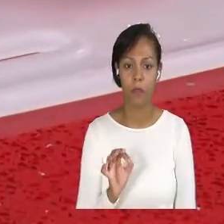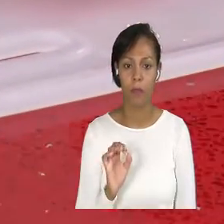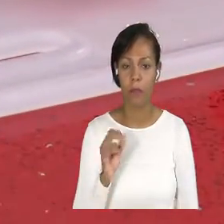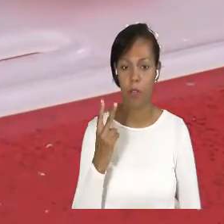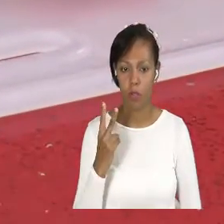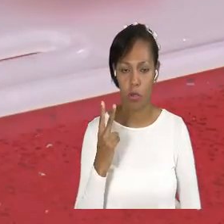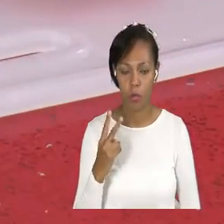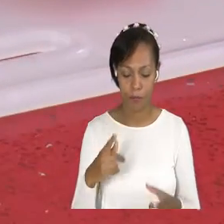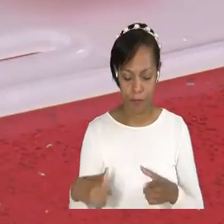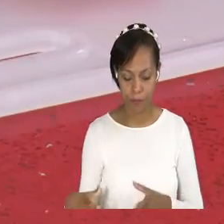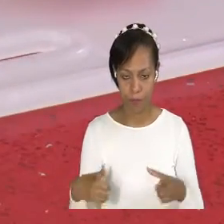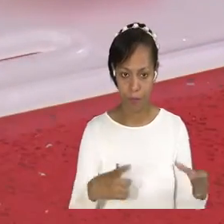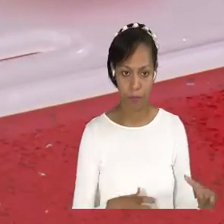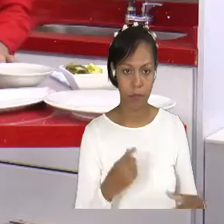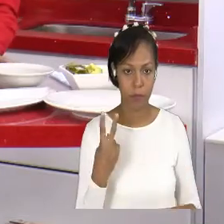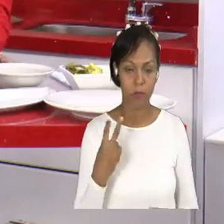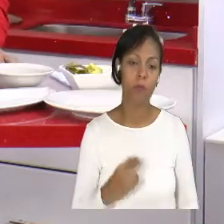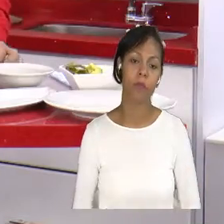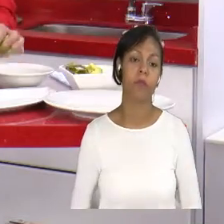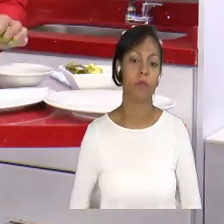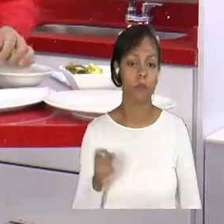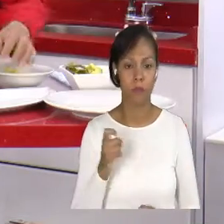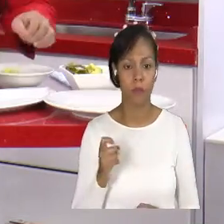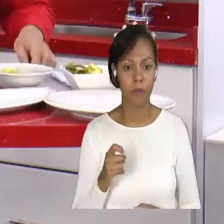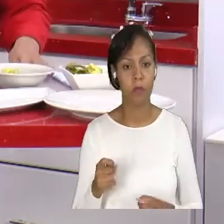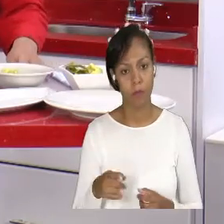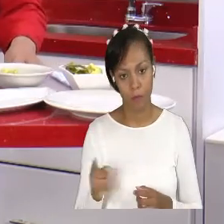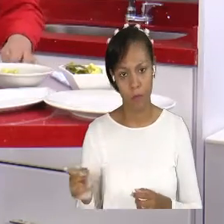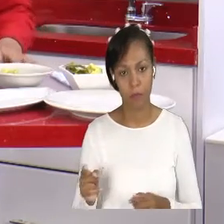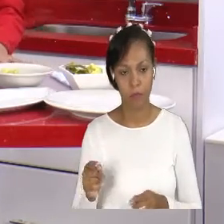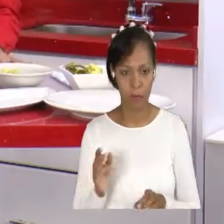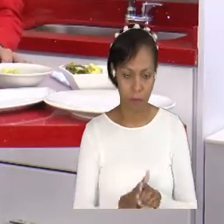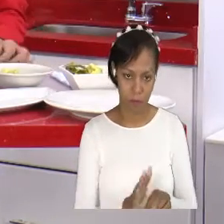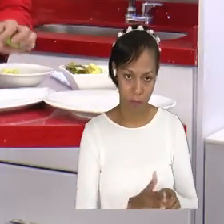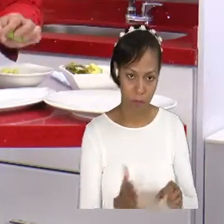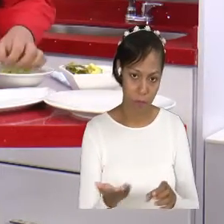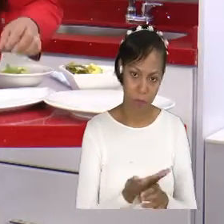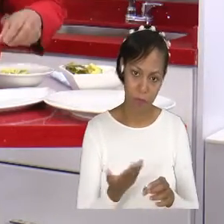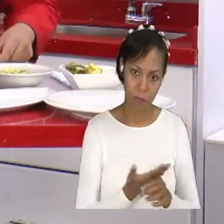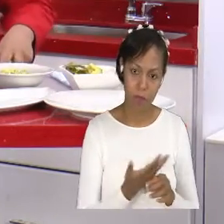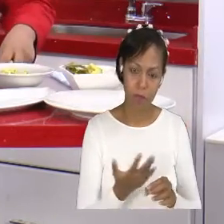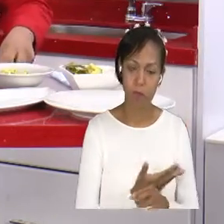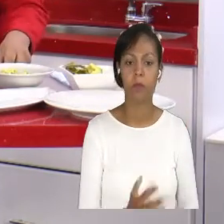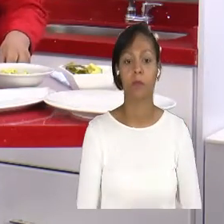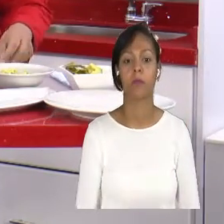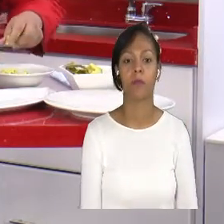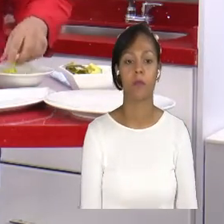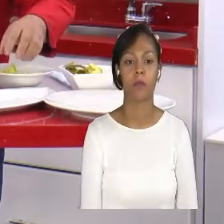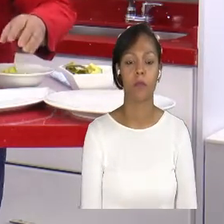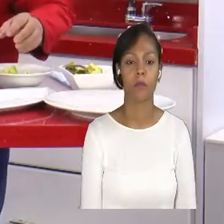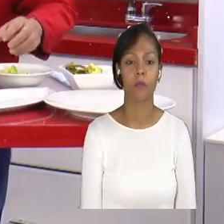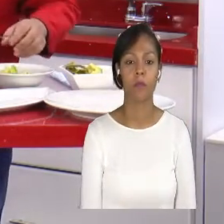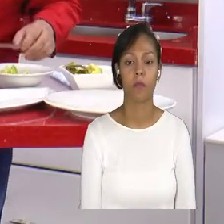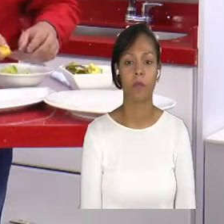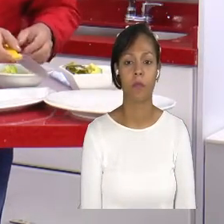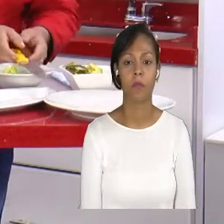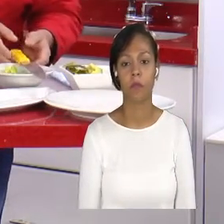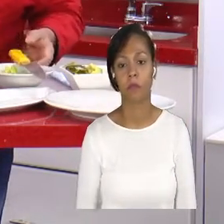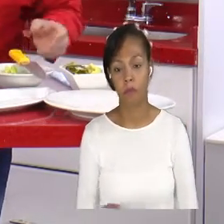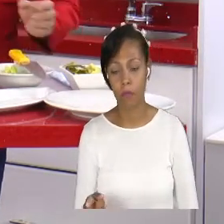yo voy a adicionar por acá el aguacate para después mezclarlo con el tomate que estás haciendo. Sí. Y a esto le voy a adicionar el